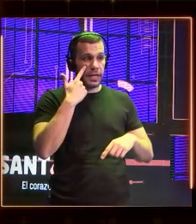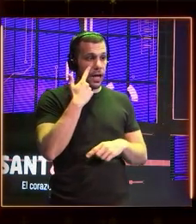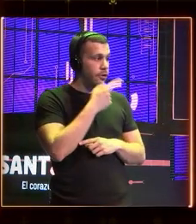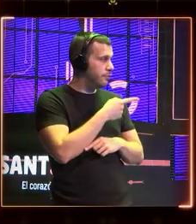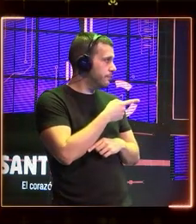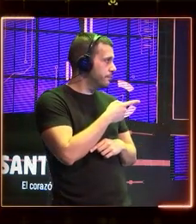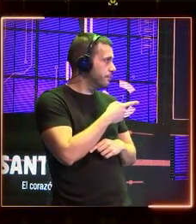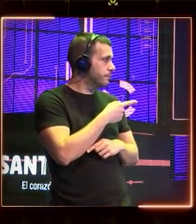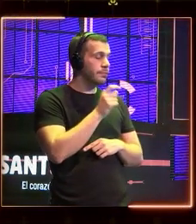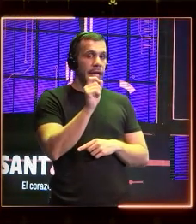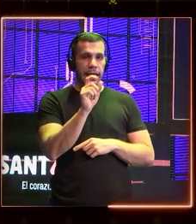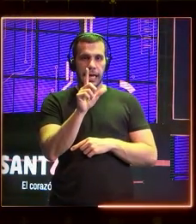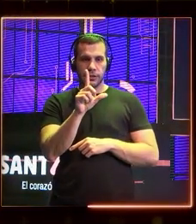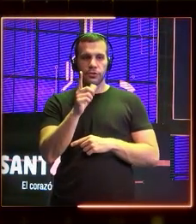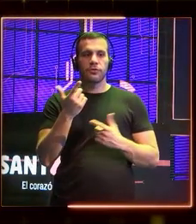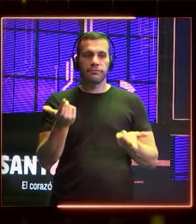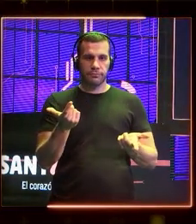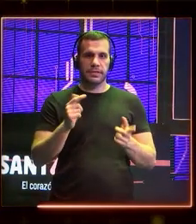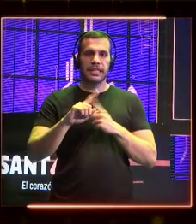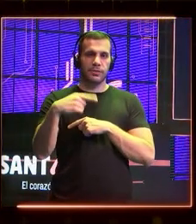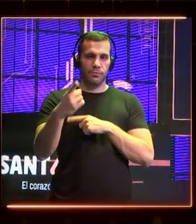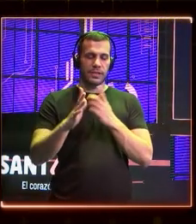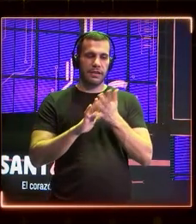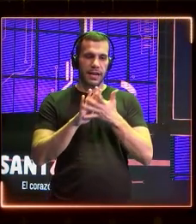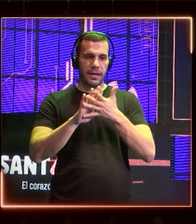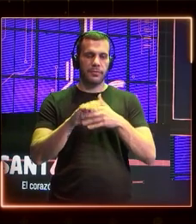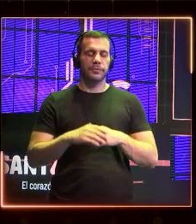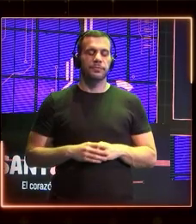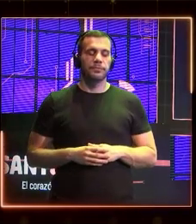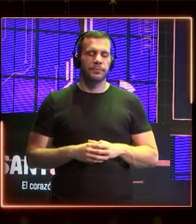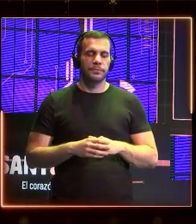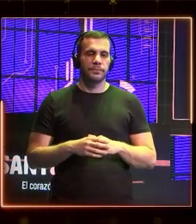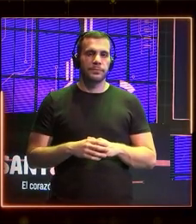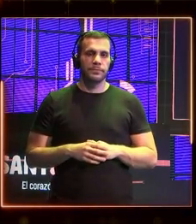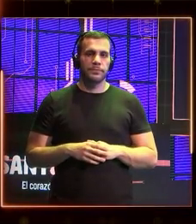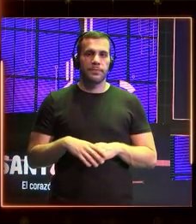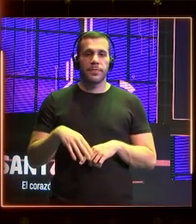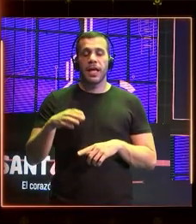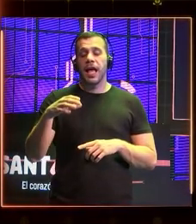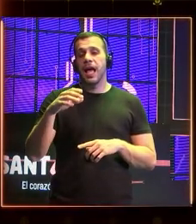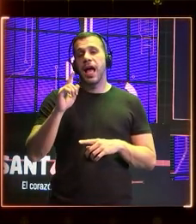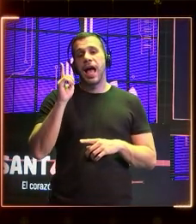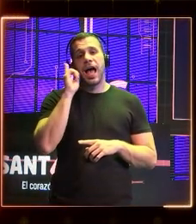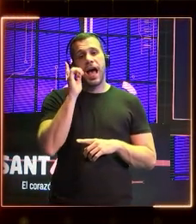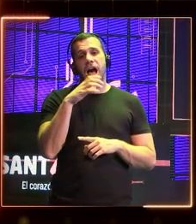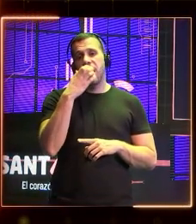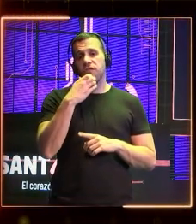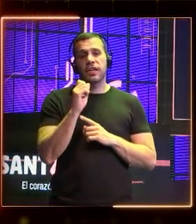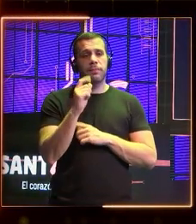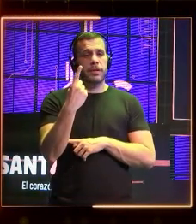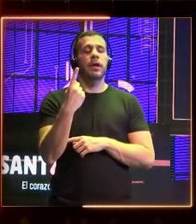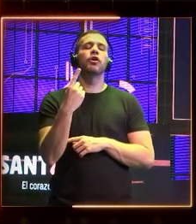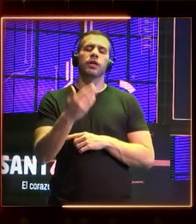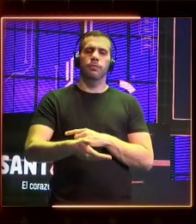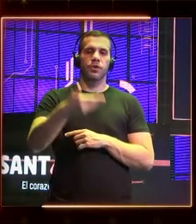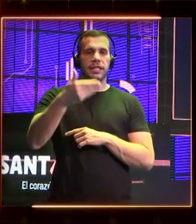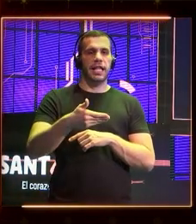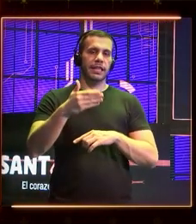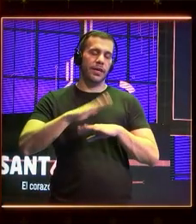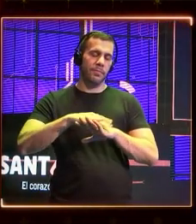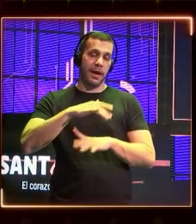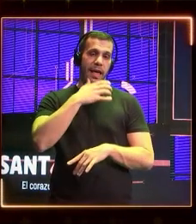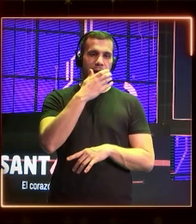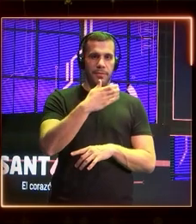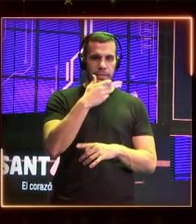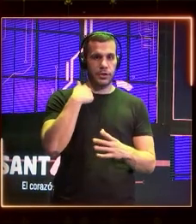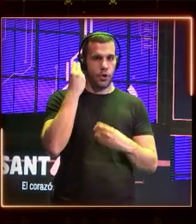vale luego hablaremos de él Bueno pues el primer iPhone significó mucho para Apple y yo pensaba como seguramente A lo mejor